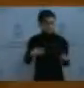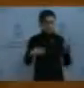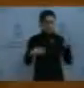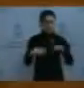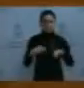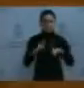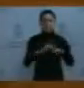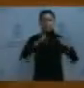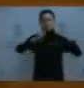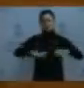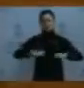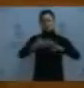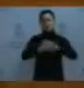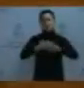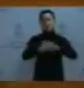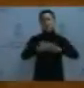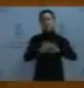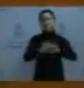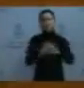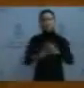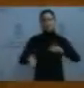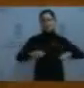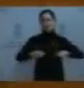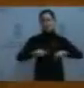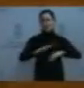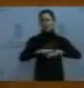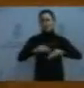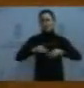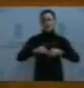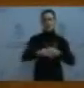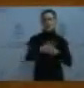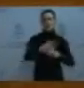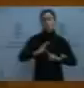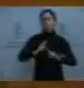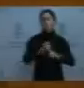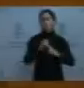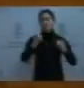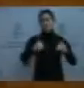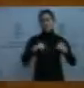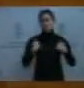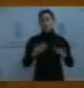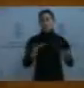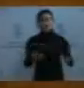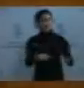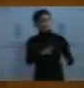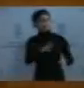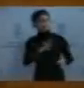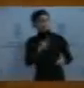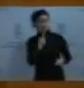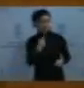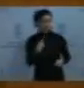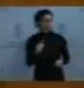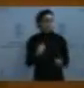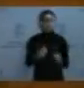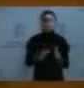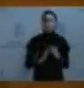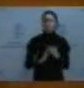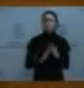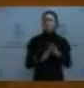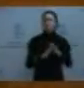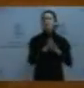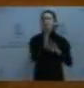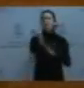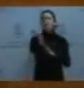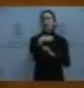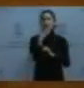entablar negociaciones y enfilar este proceso de resolución. Por lo tanto, no me diga que no hemos avanzado o que no hemos